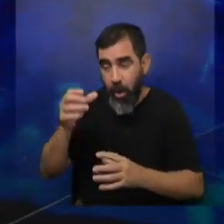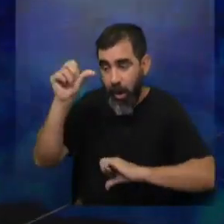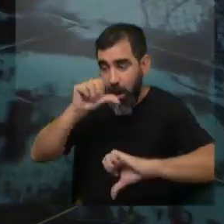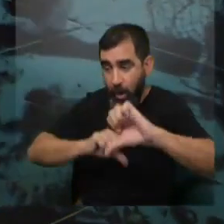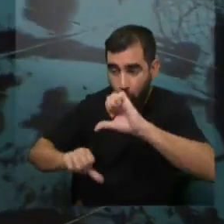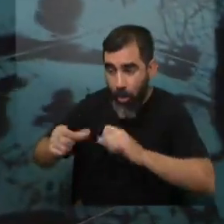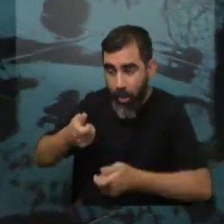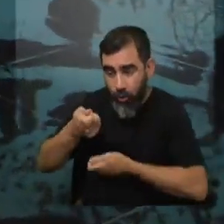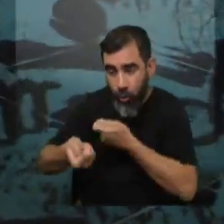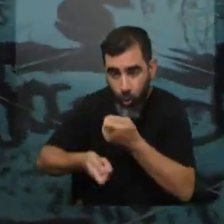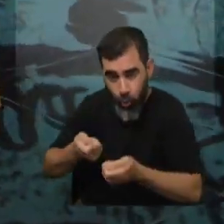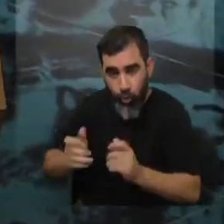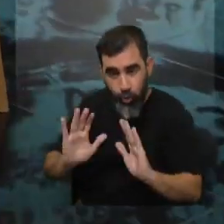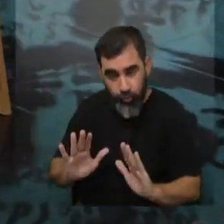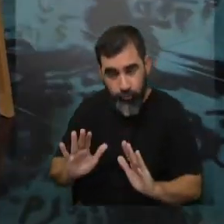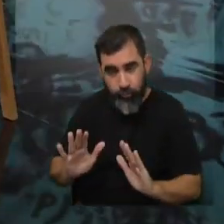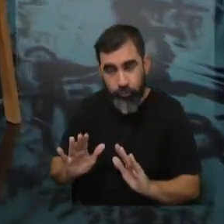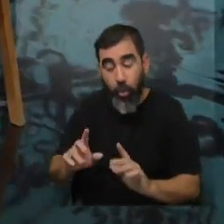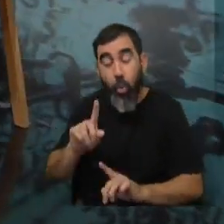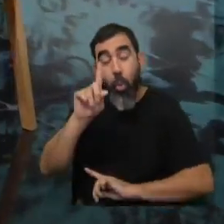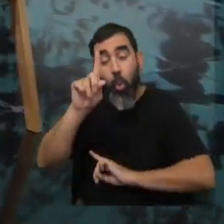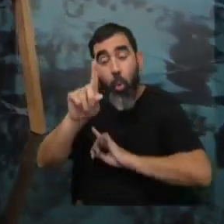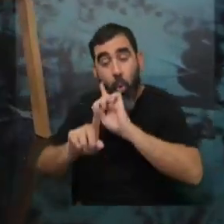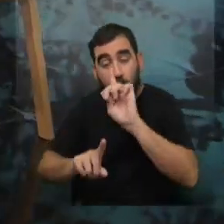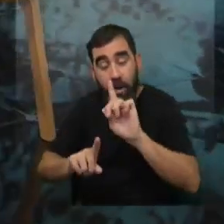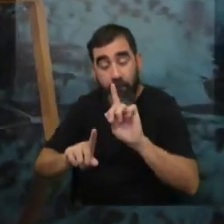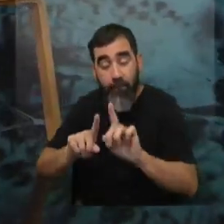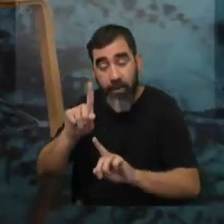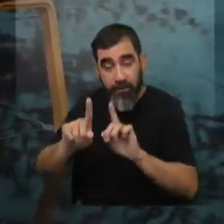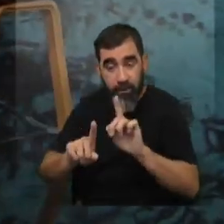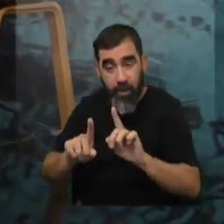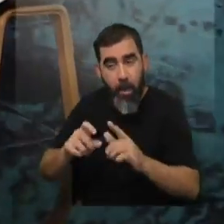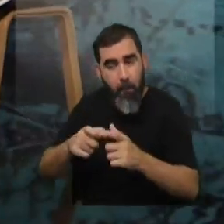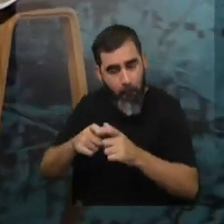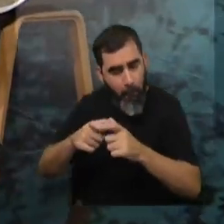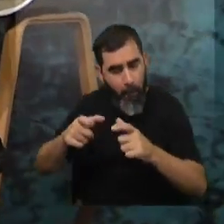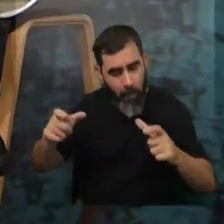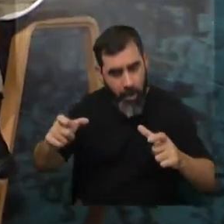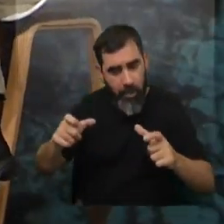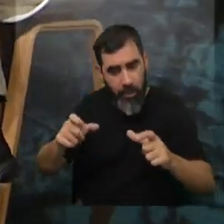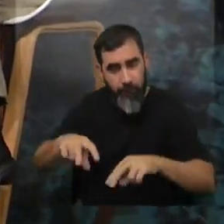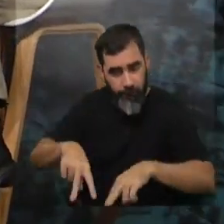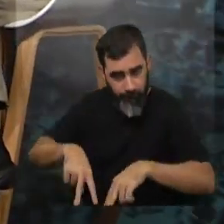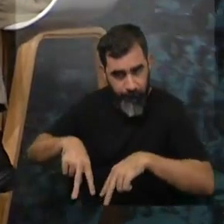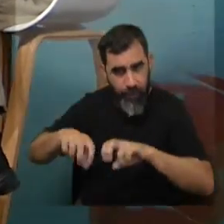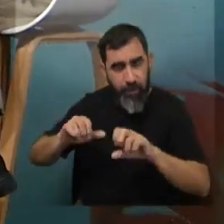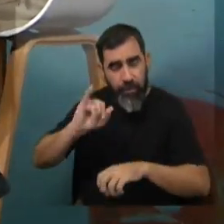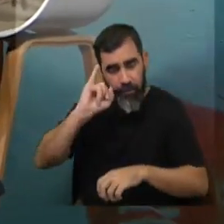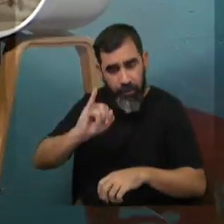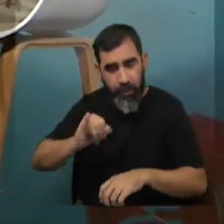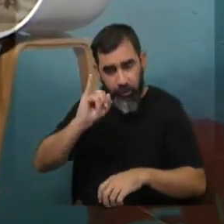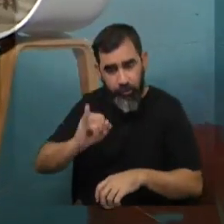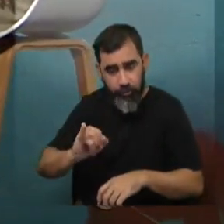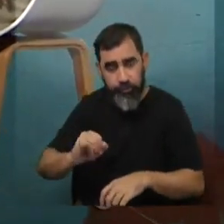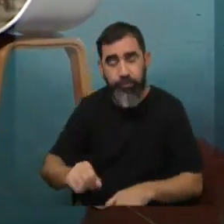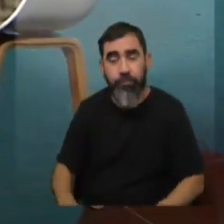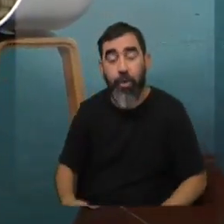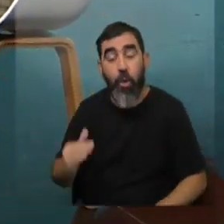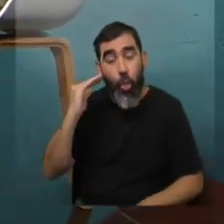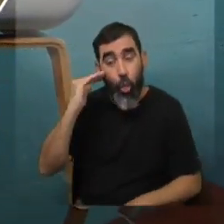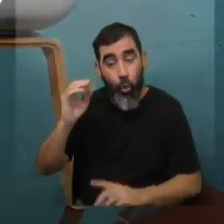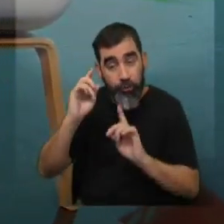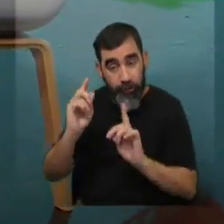¿no? La universidad ha aumentado mucho su capacidad de investigación y su plantel docente.